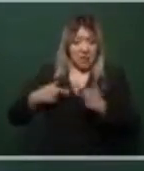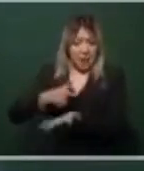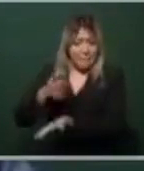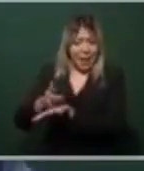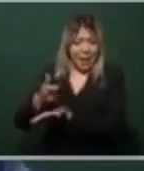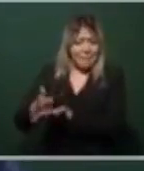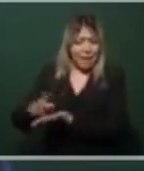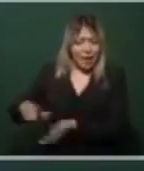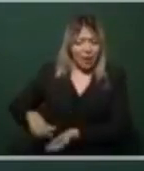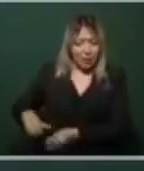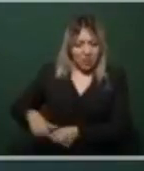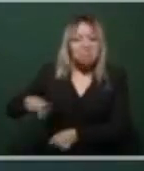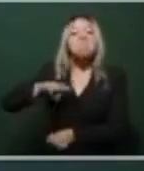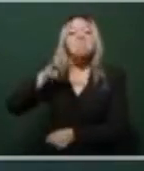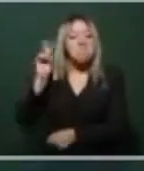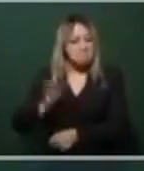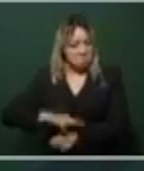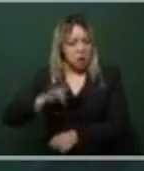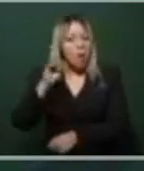no, ¿cómo?